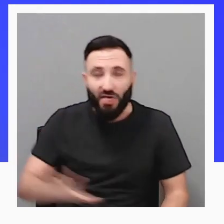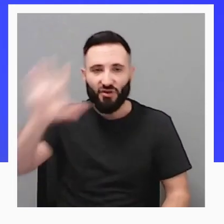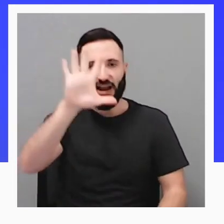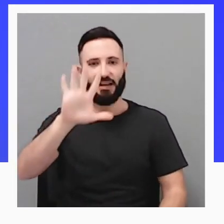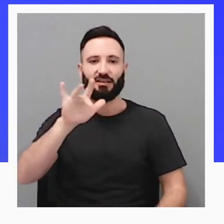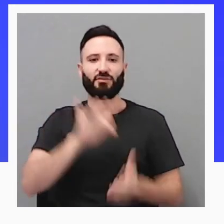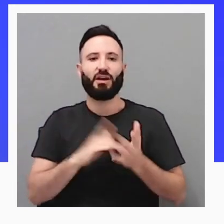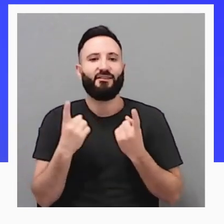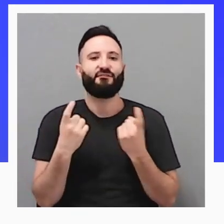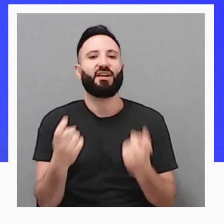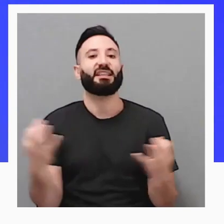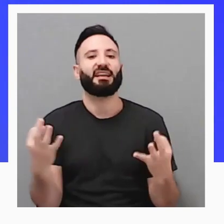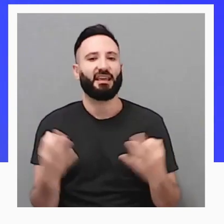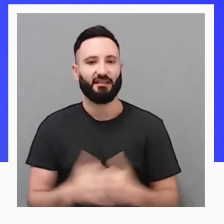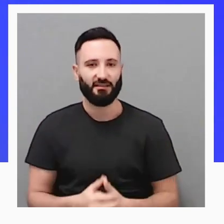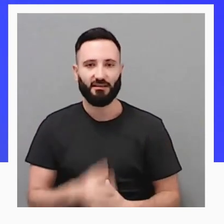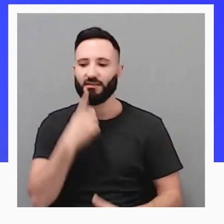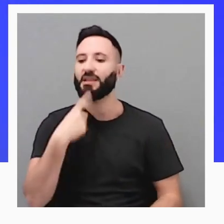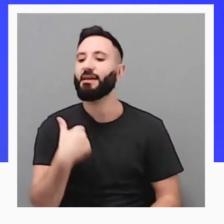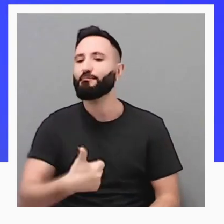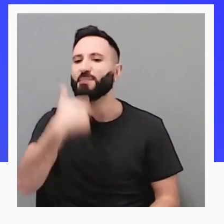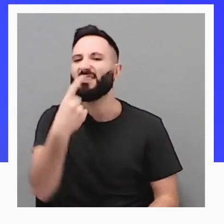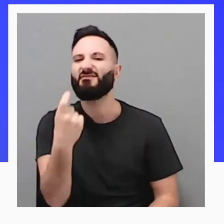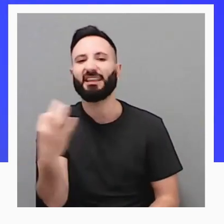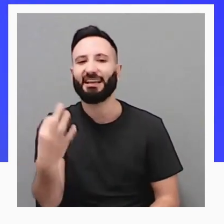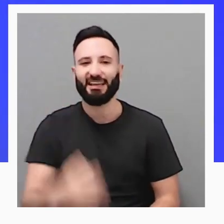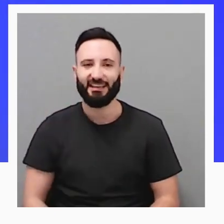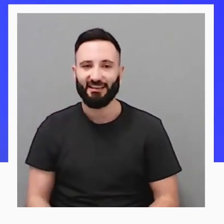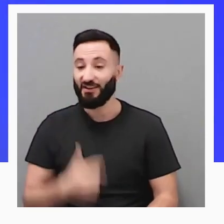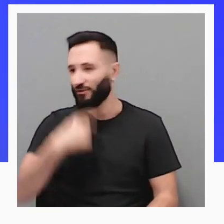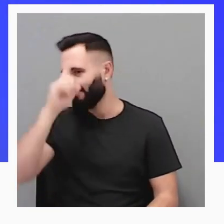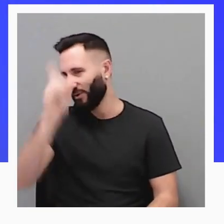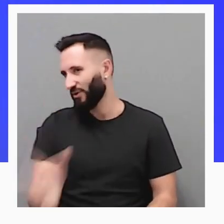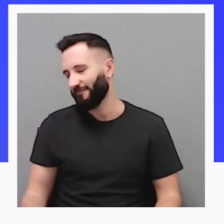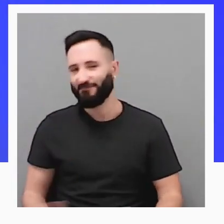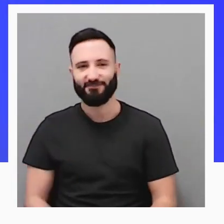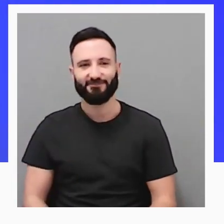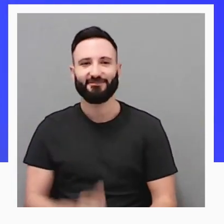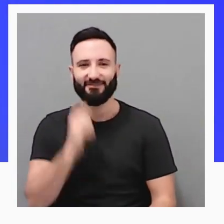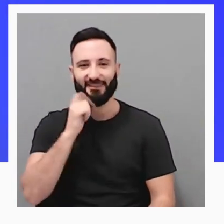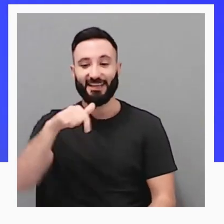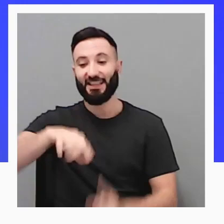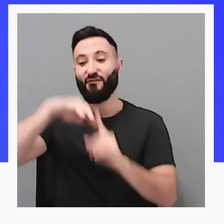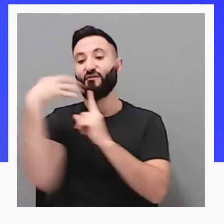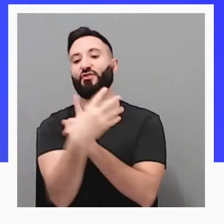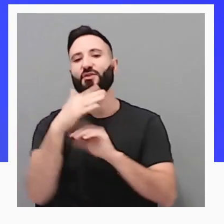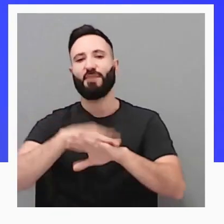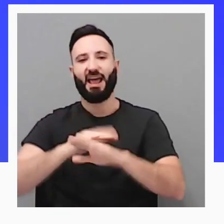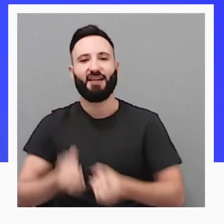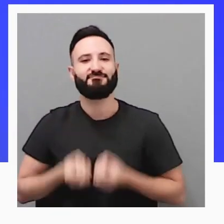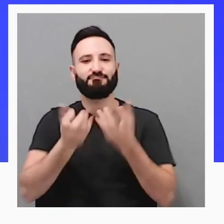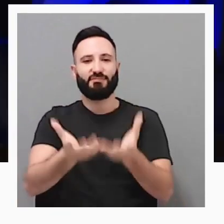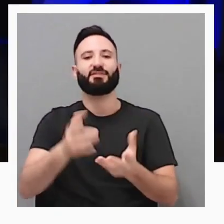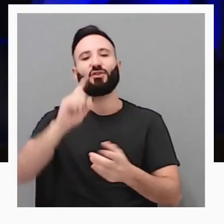faltar? Dígame. Yo no sé. Bueno, este es el foro para decirlo y, lógicamente, otros